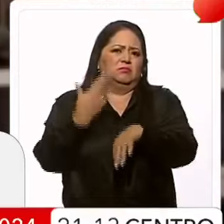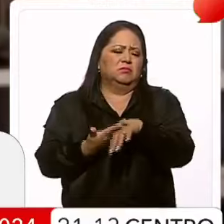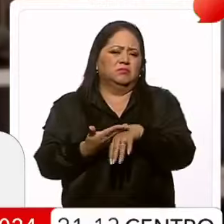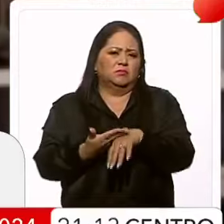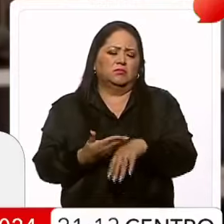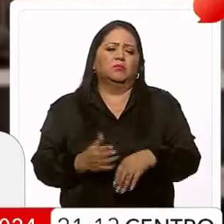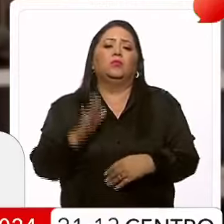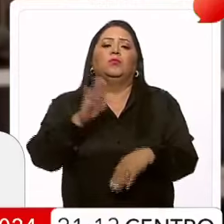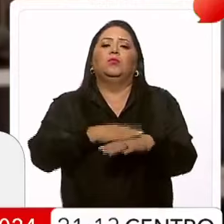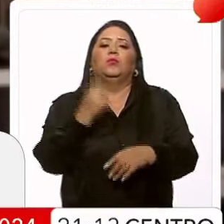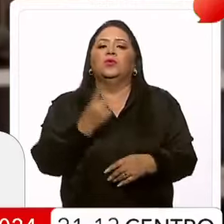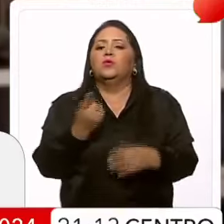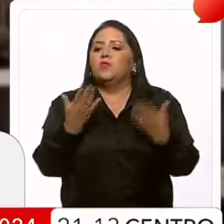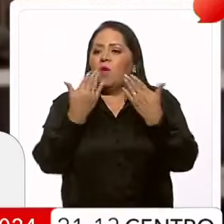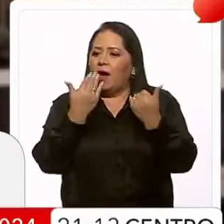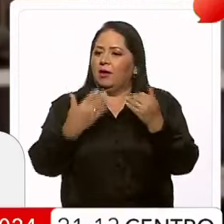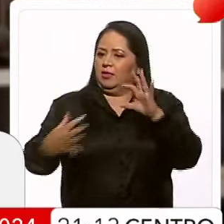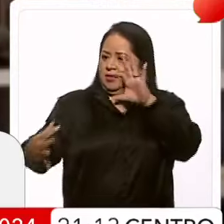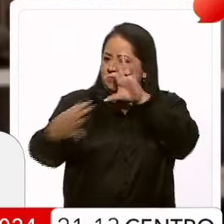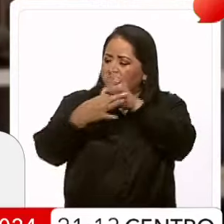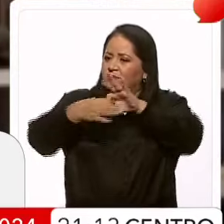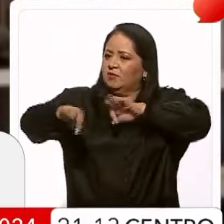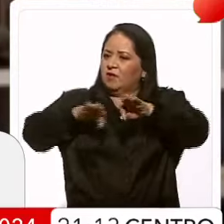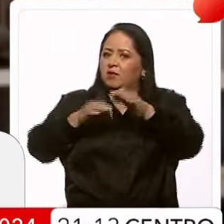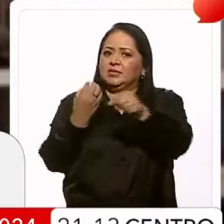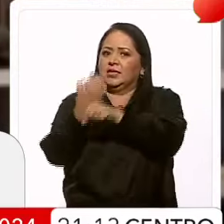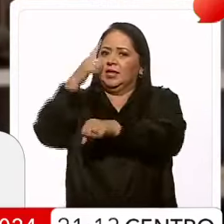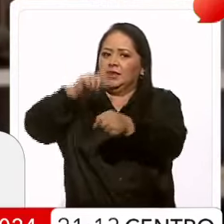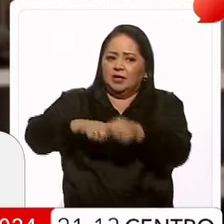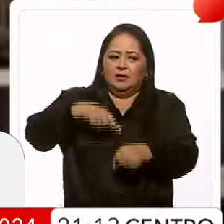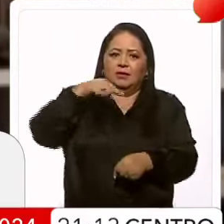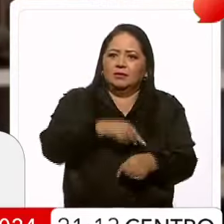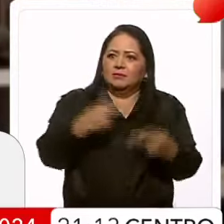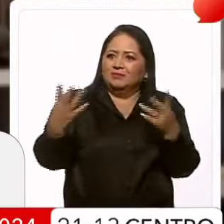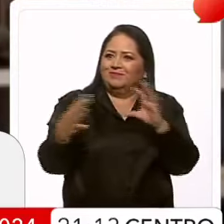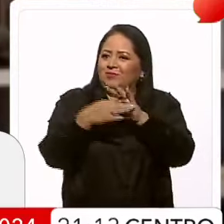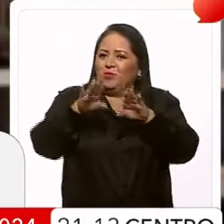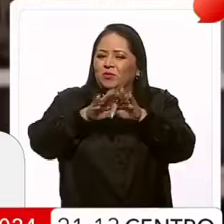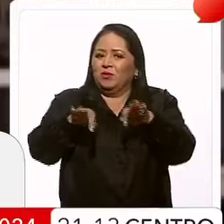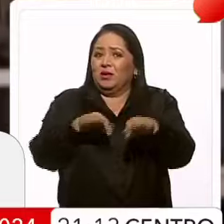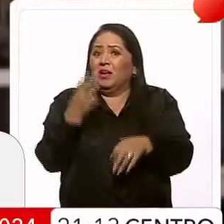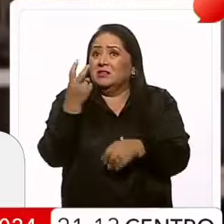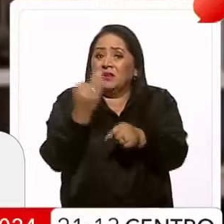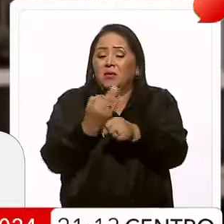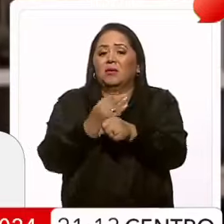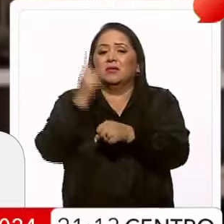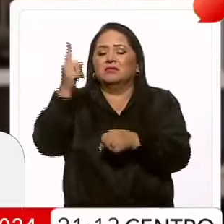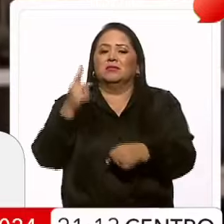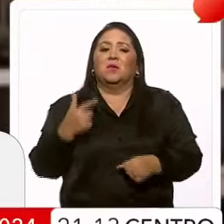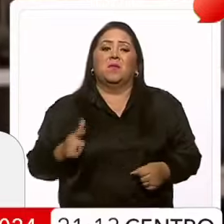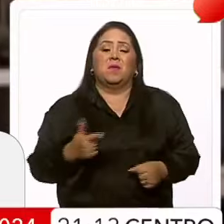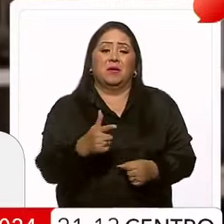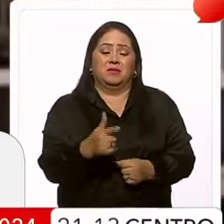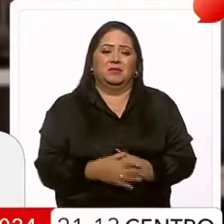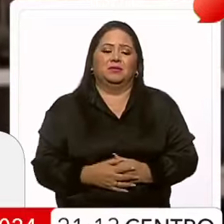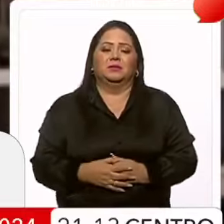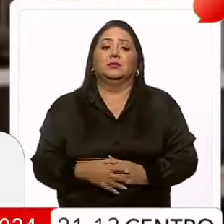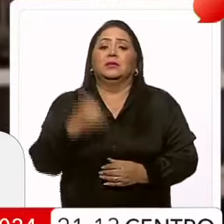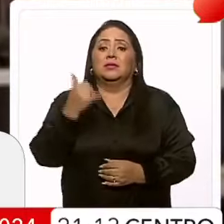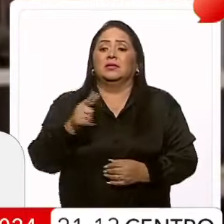produjo porque no hay la coordinación con la Fiscalía Estatal. Entonces, ese es el panorama que se está viviendo. Es más,